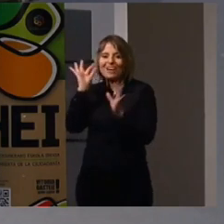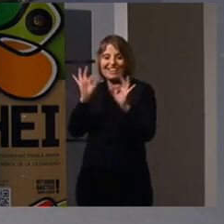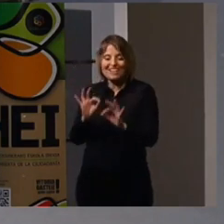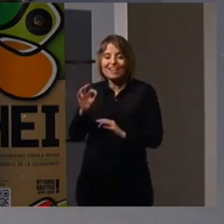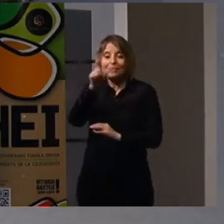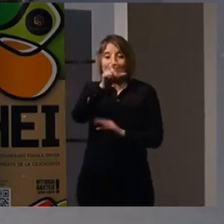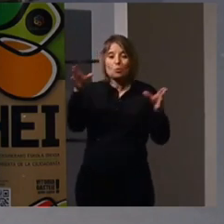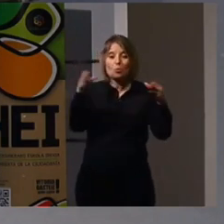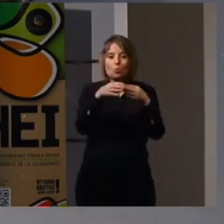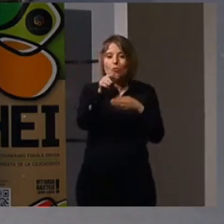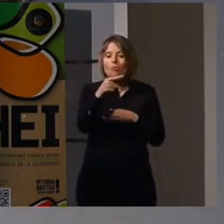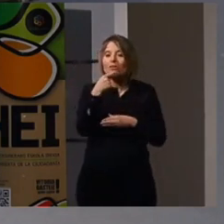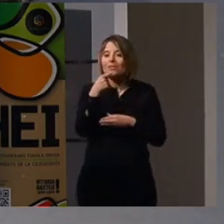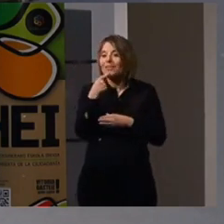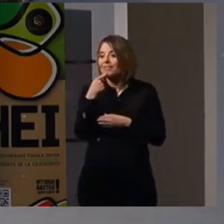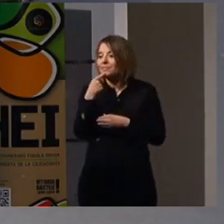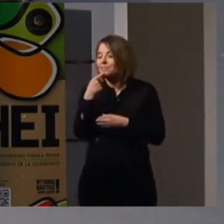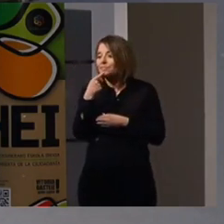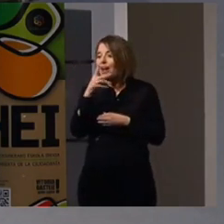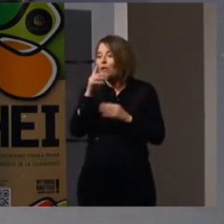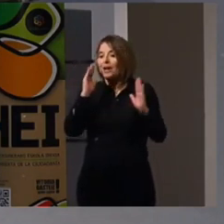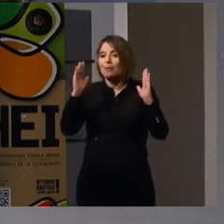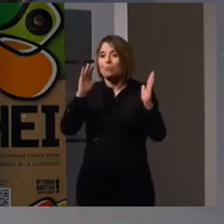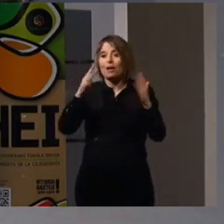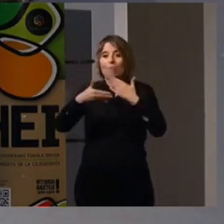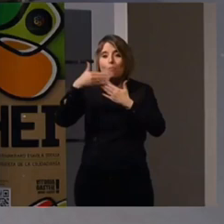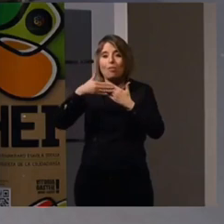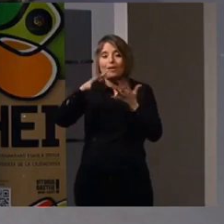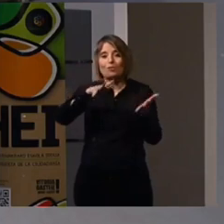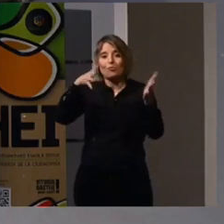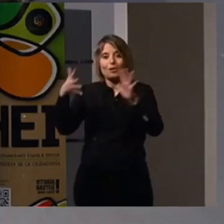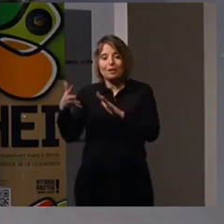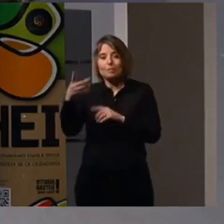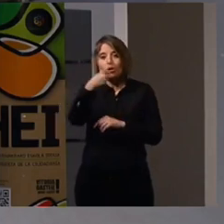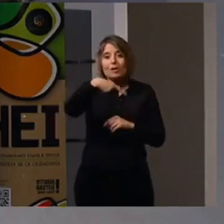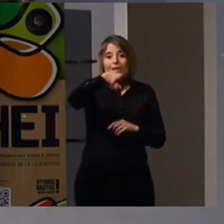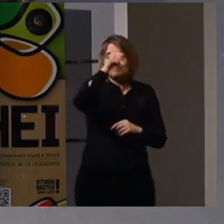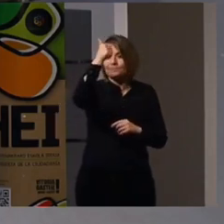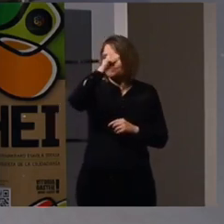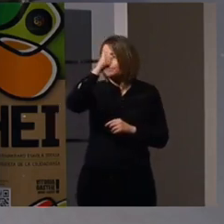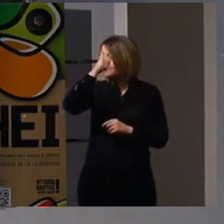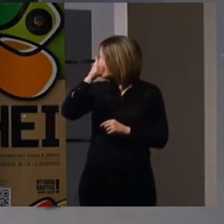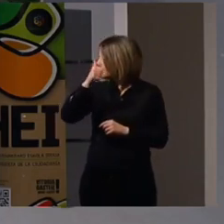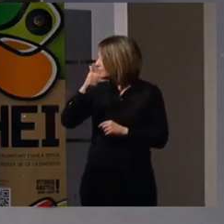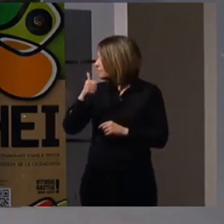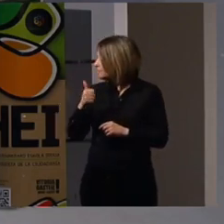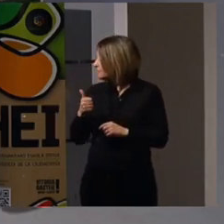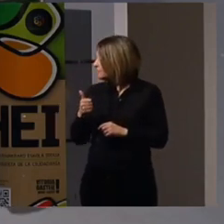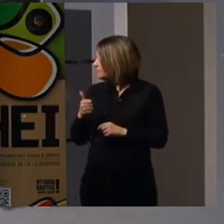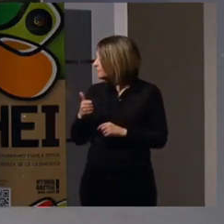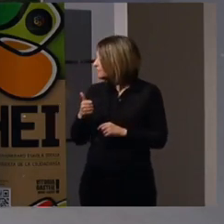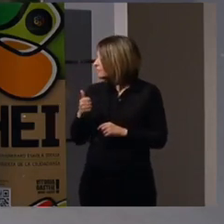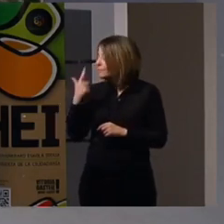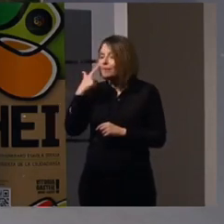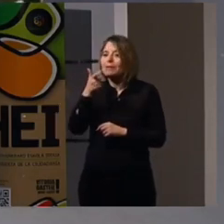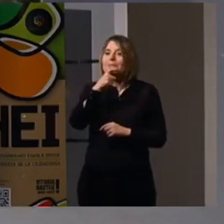Estos dicen que estos cambios modernos lo que han hecho es ellos tener. Cuando lo